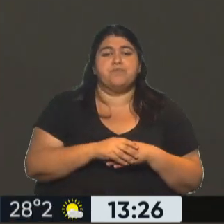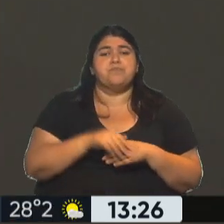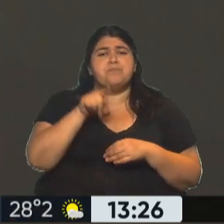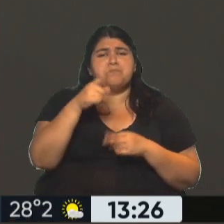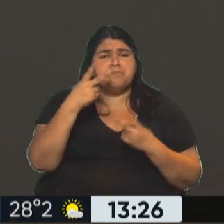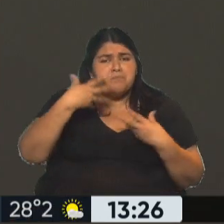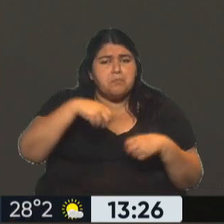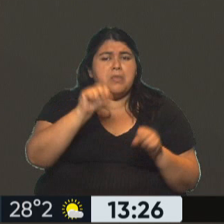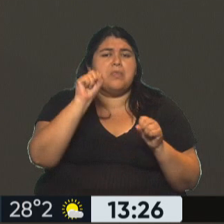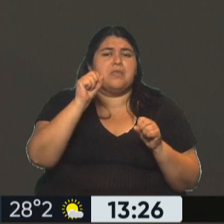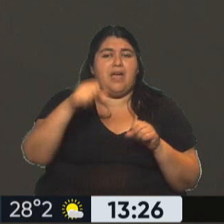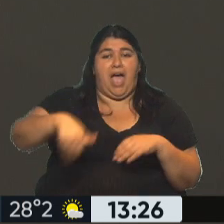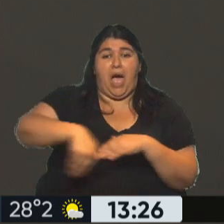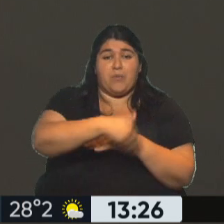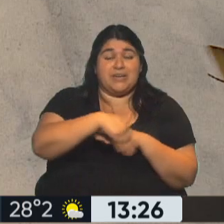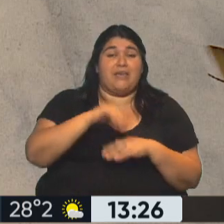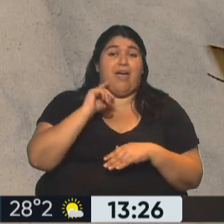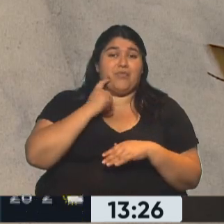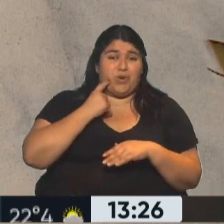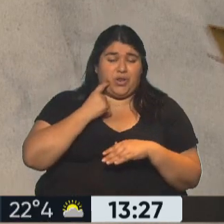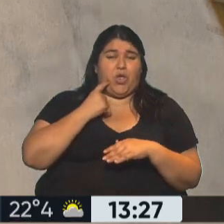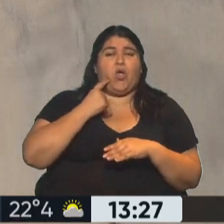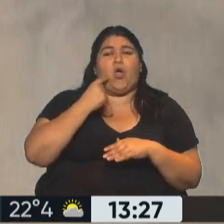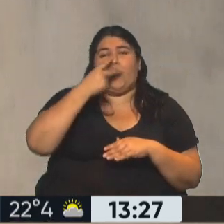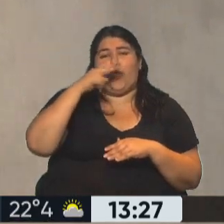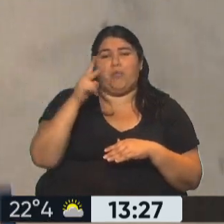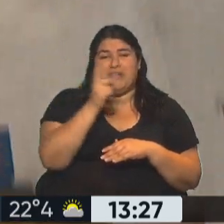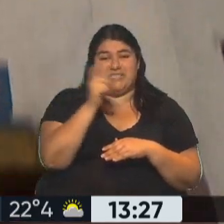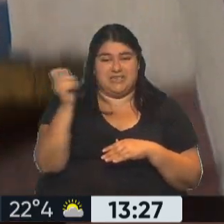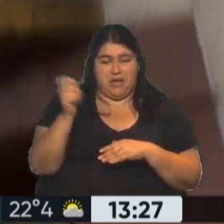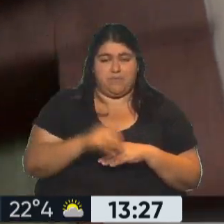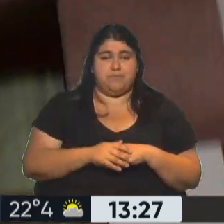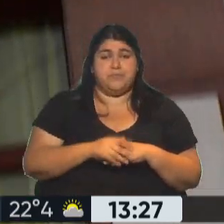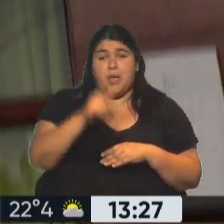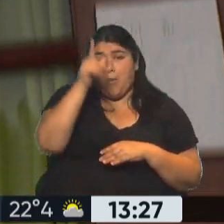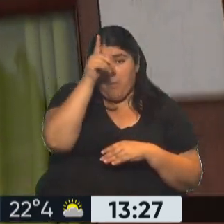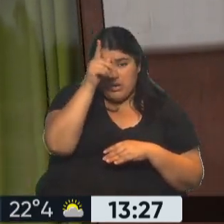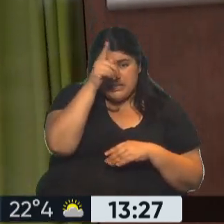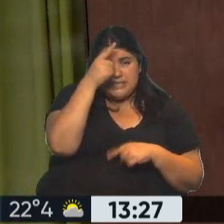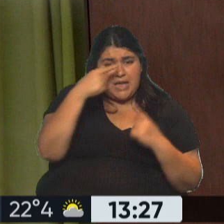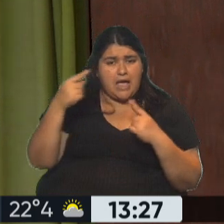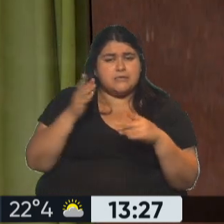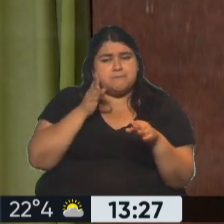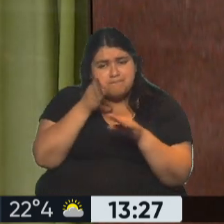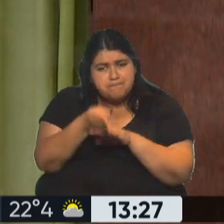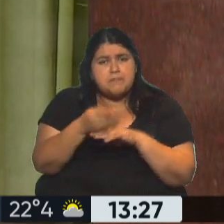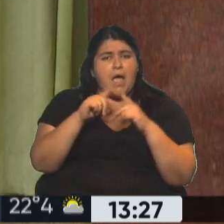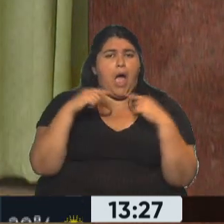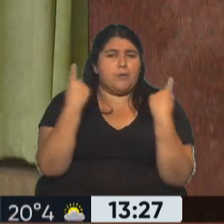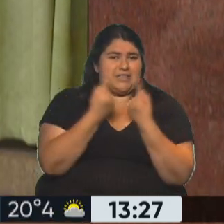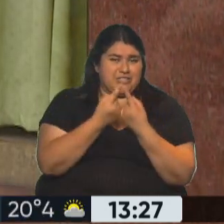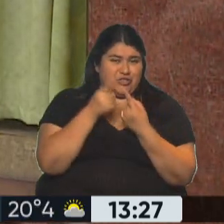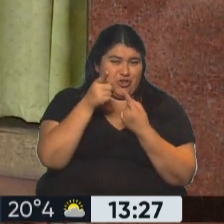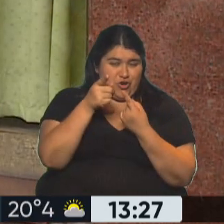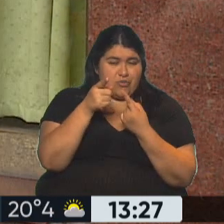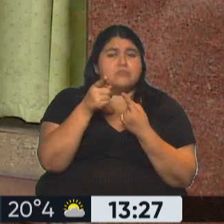lugar, ubicado en la avenida Entre Ríos al 2100. Las fuerzas de seguridad ingresaron a una habitación del edificio